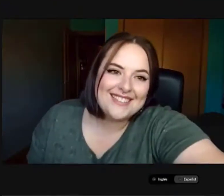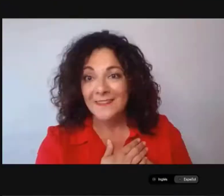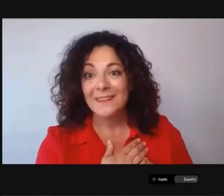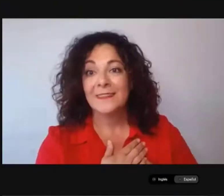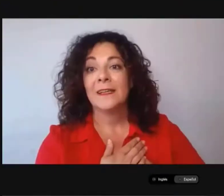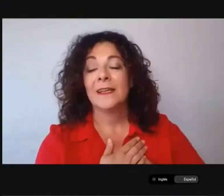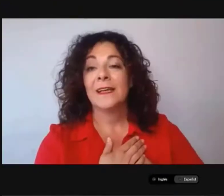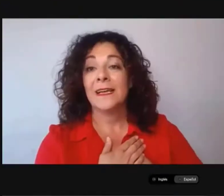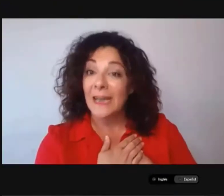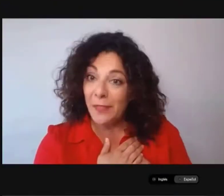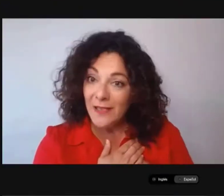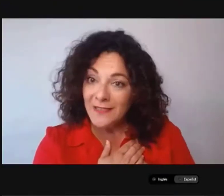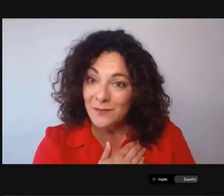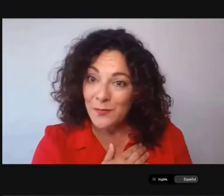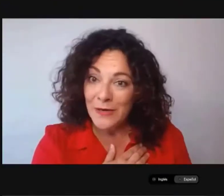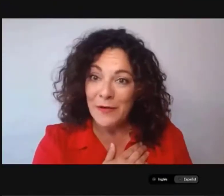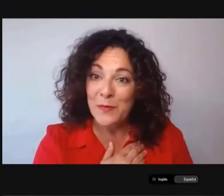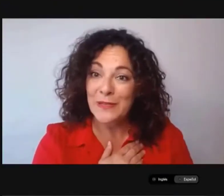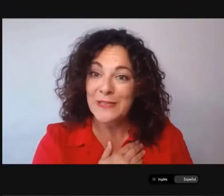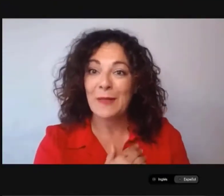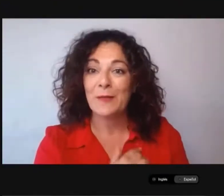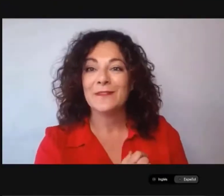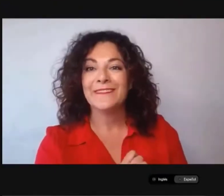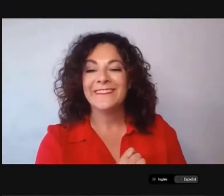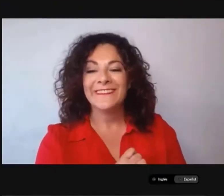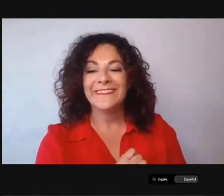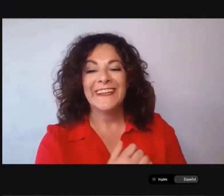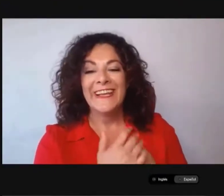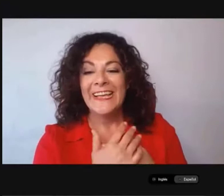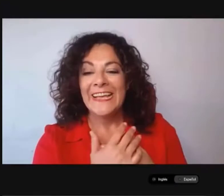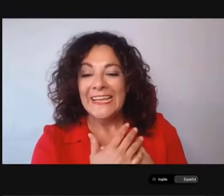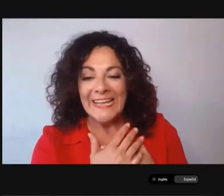terapeutas. Gracias por haberme invitado.